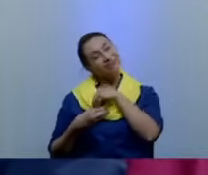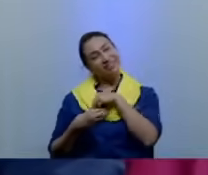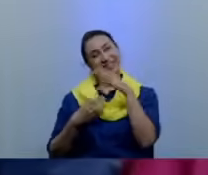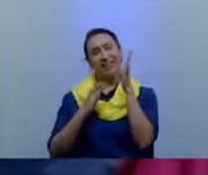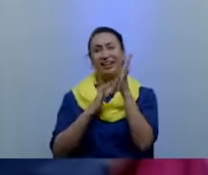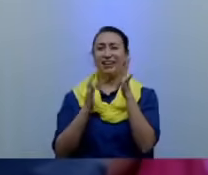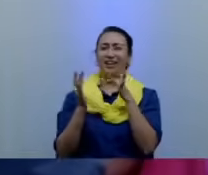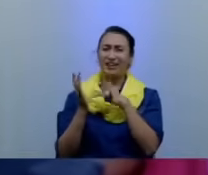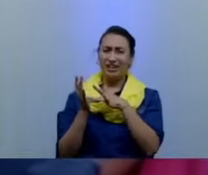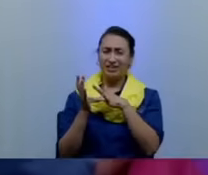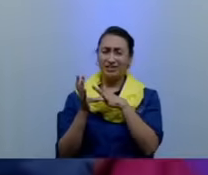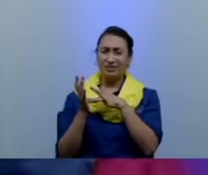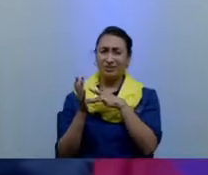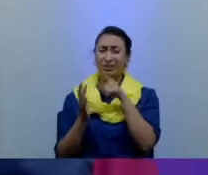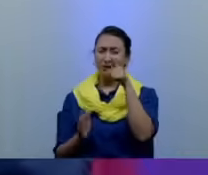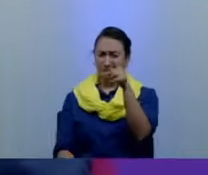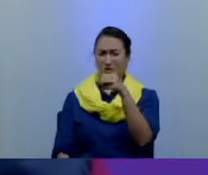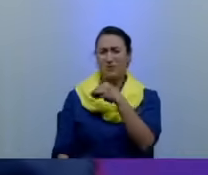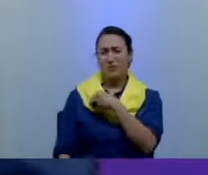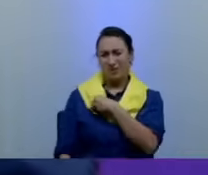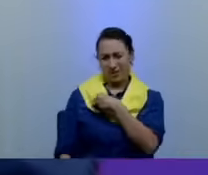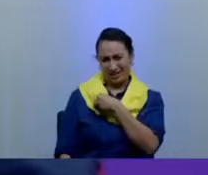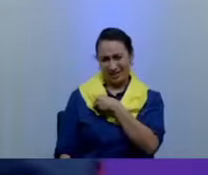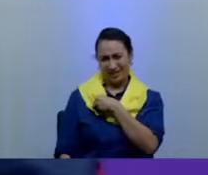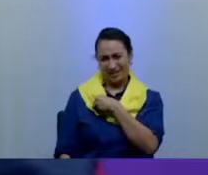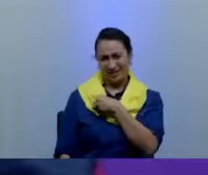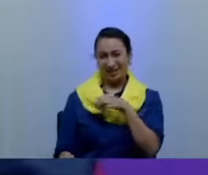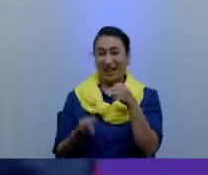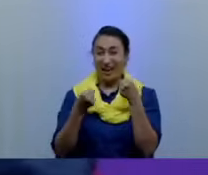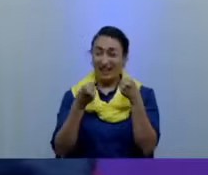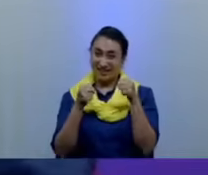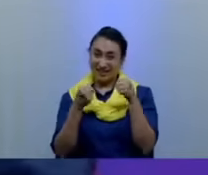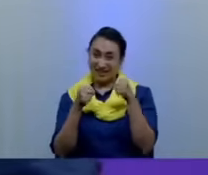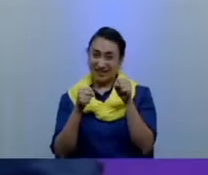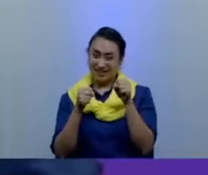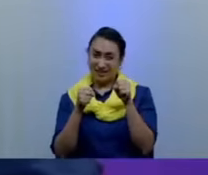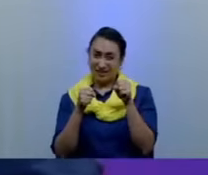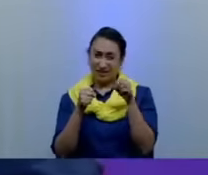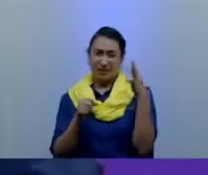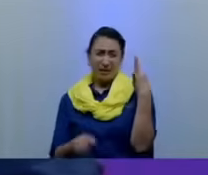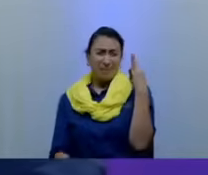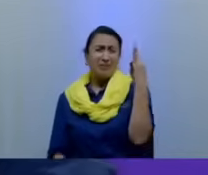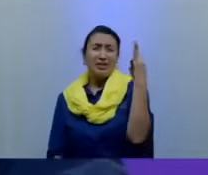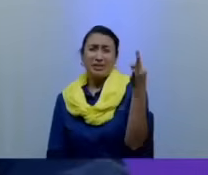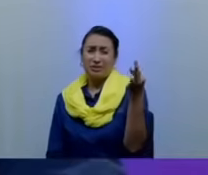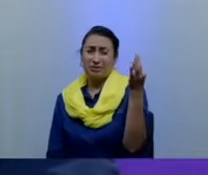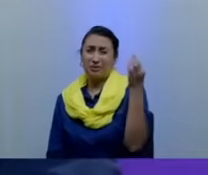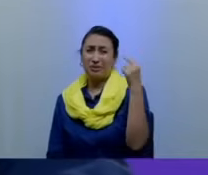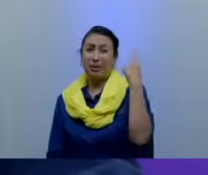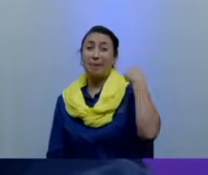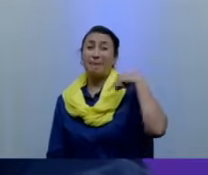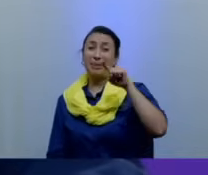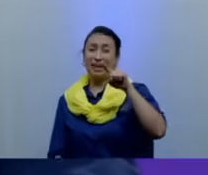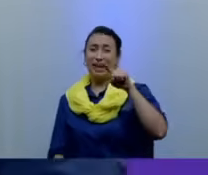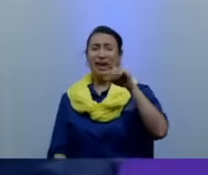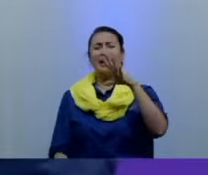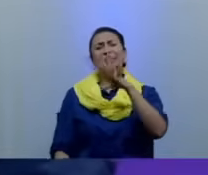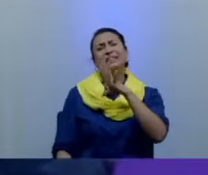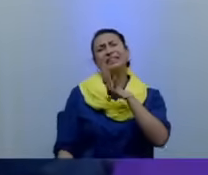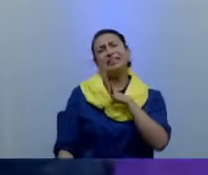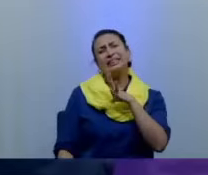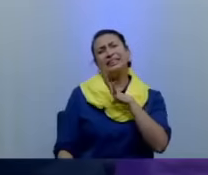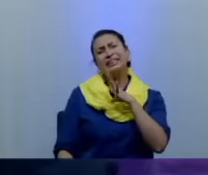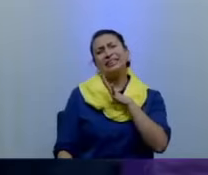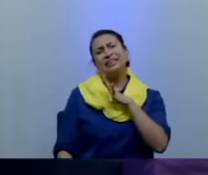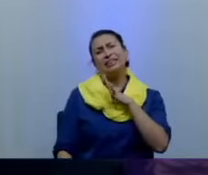a cambiar de religión, es una invitación a tener una comunión, una relación